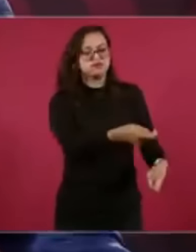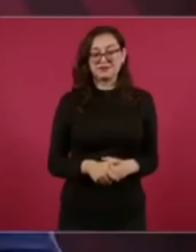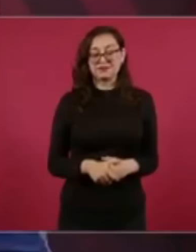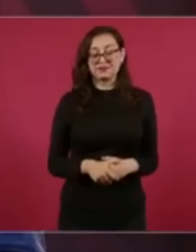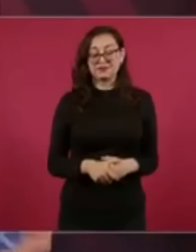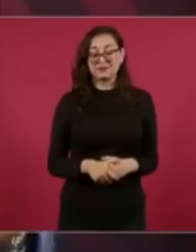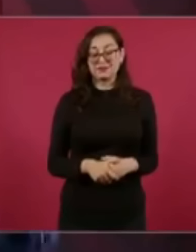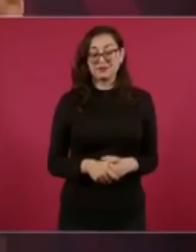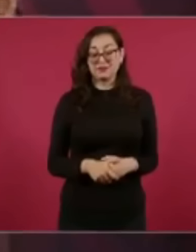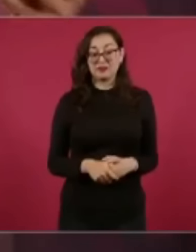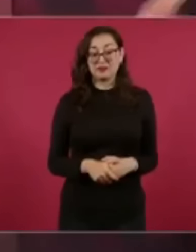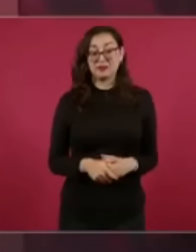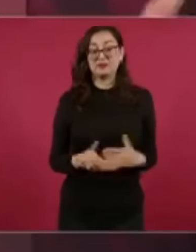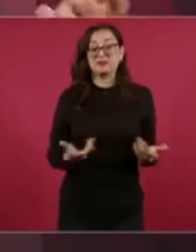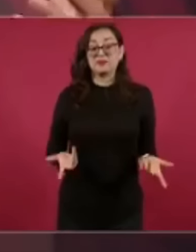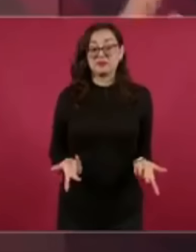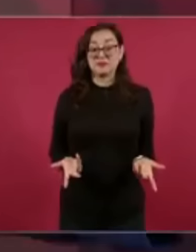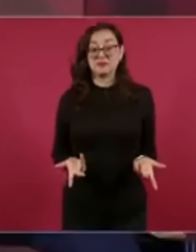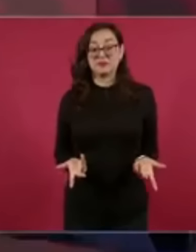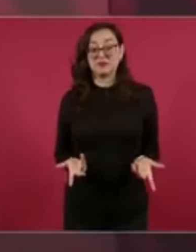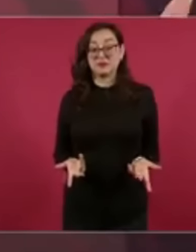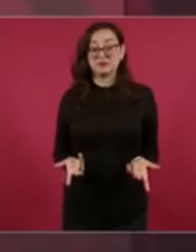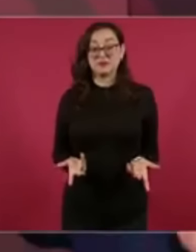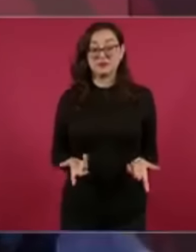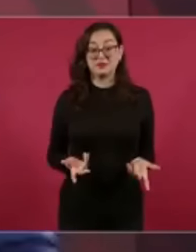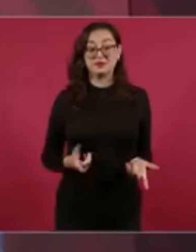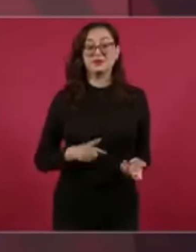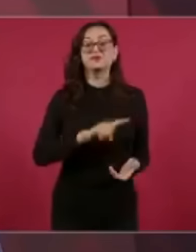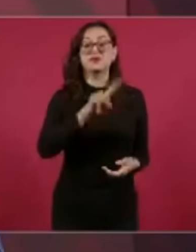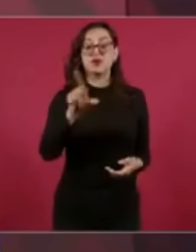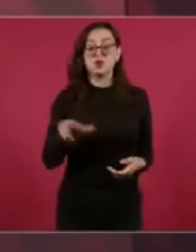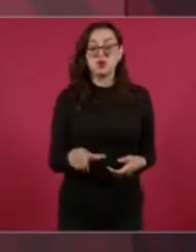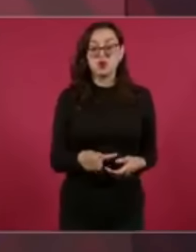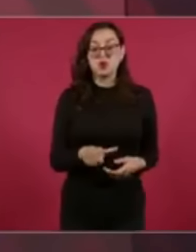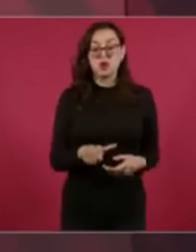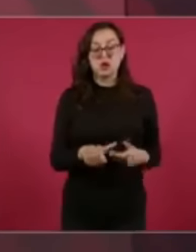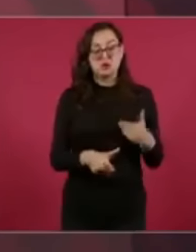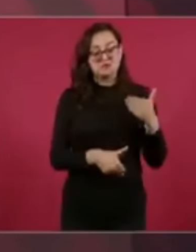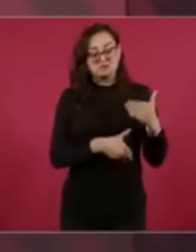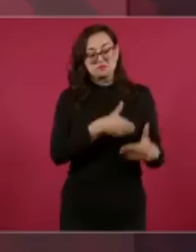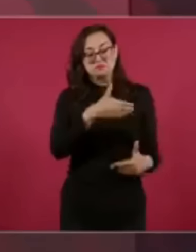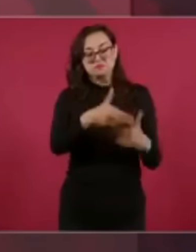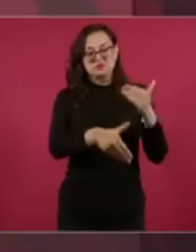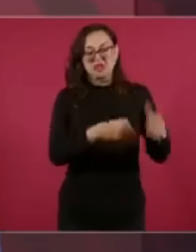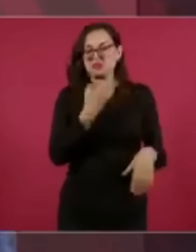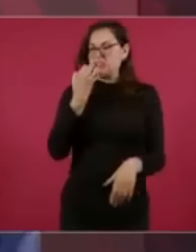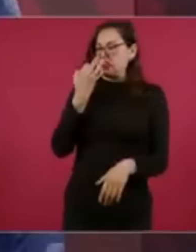Entonces, ¿quiénes celebran el asesinato de Gustavo Madero?